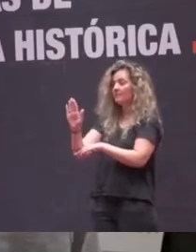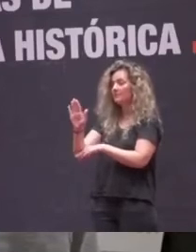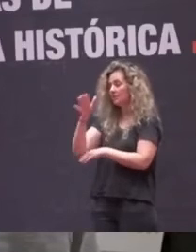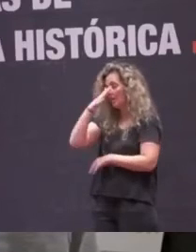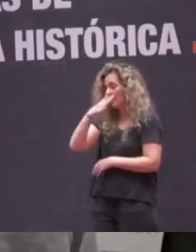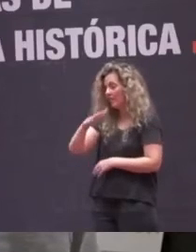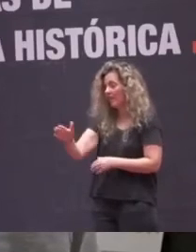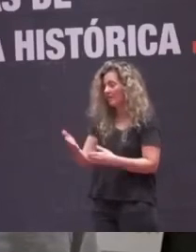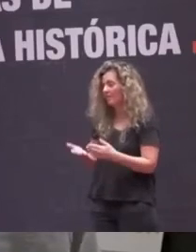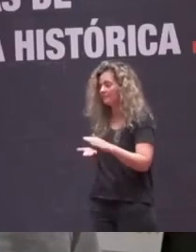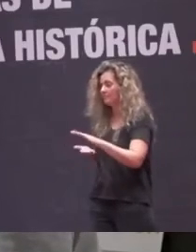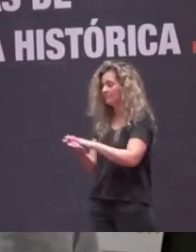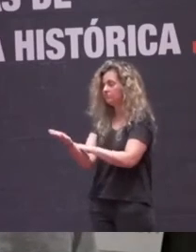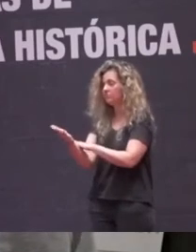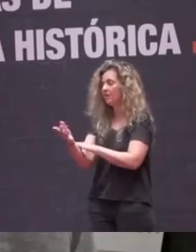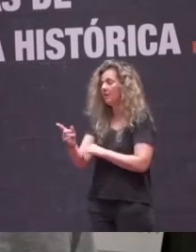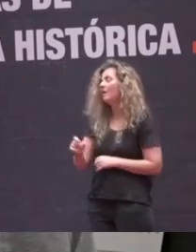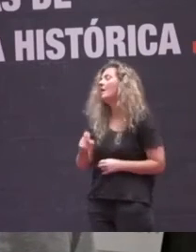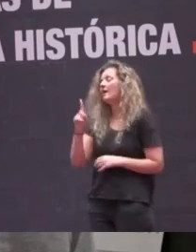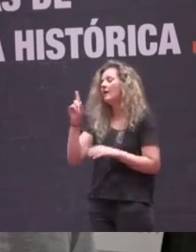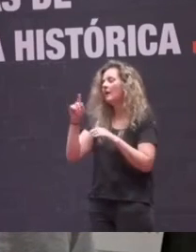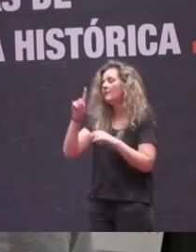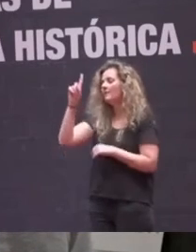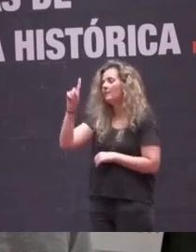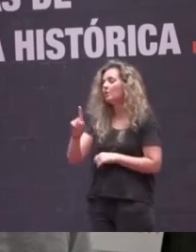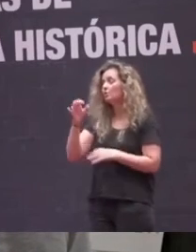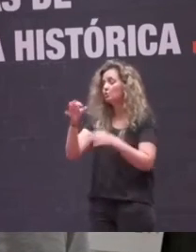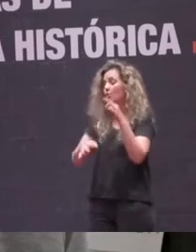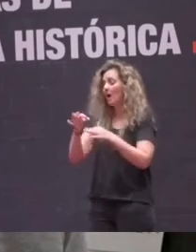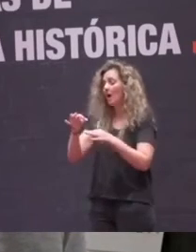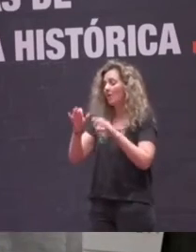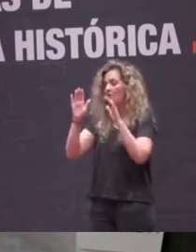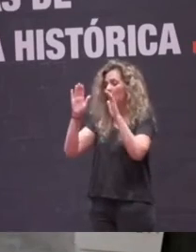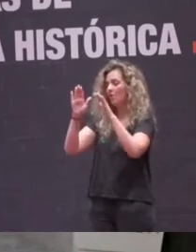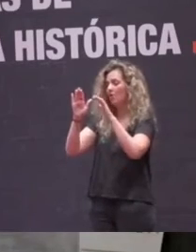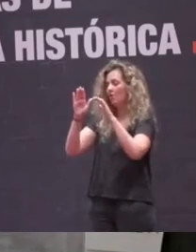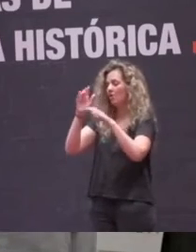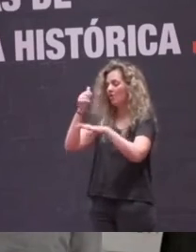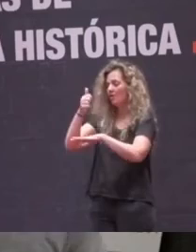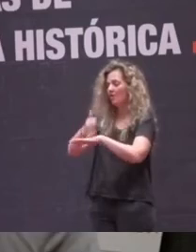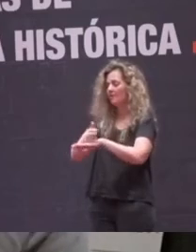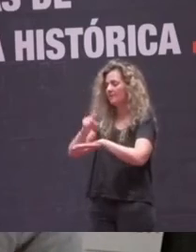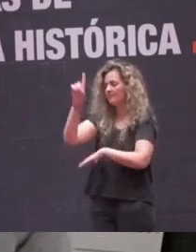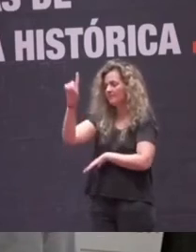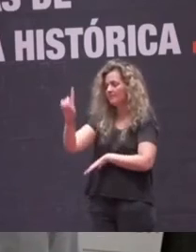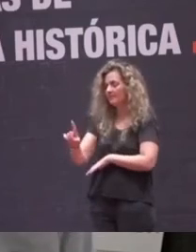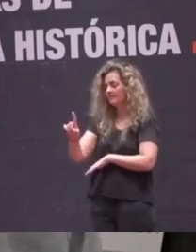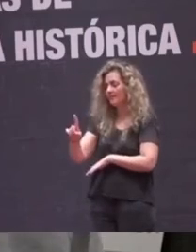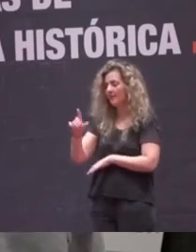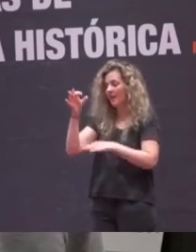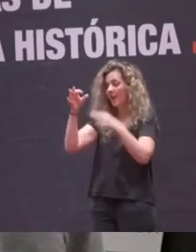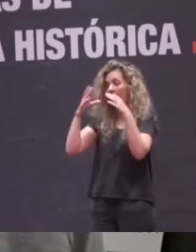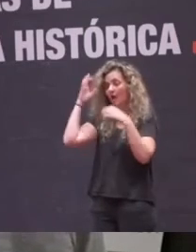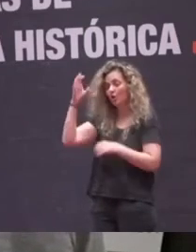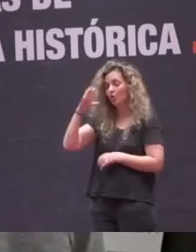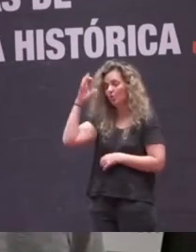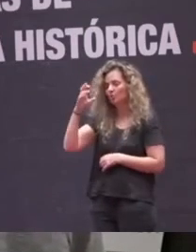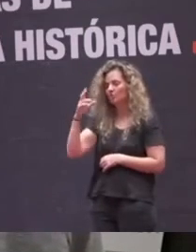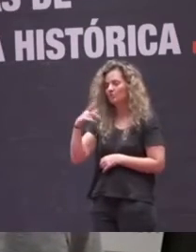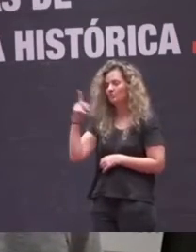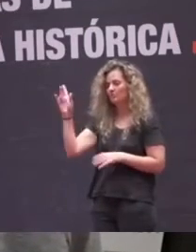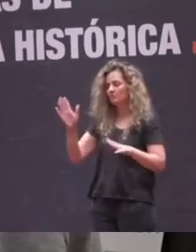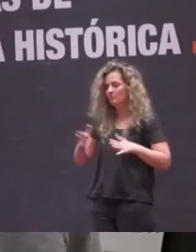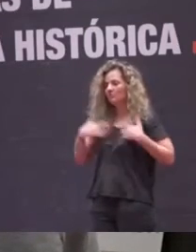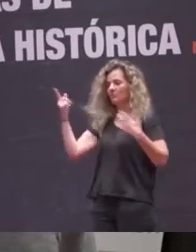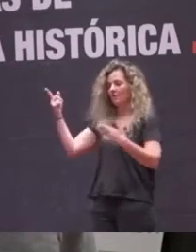no xulgado de primeira instancia da Coruña foi unha auténtica sorpresa para os francos. Descoñecían absolutamente que levábamos máis dun